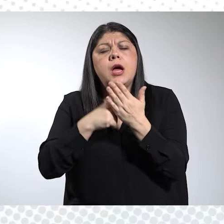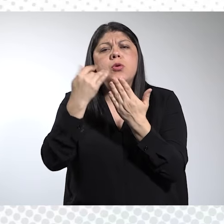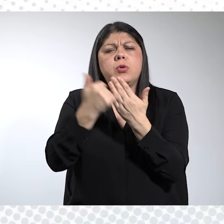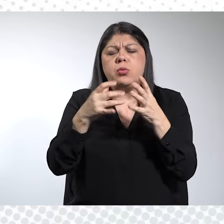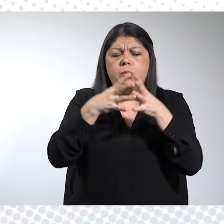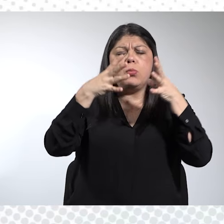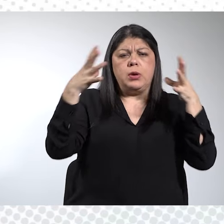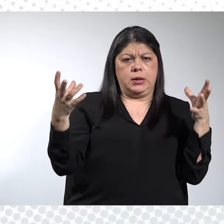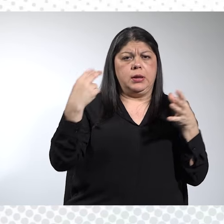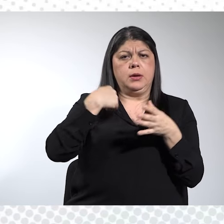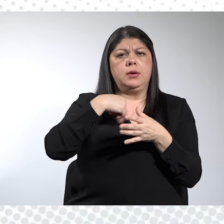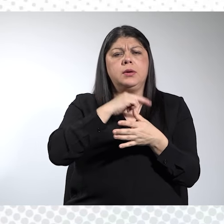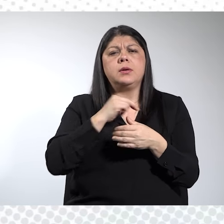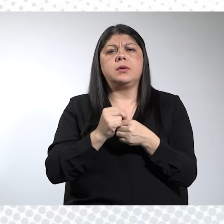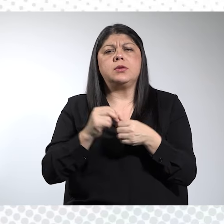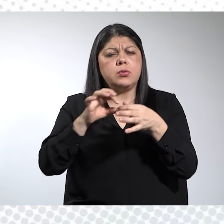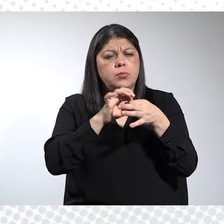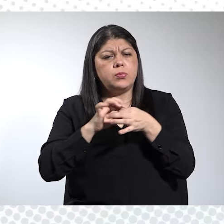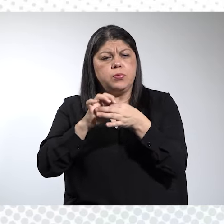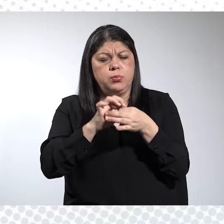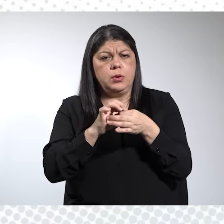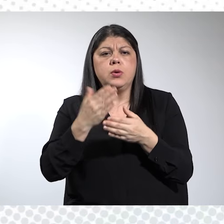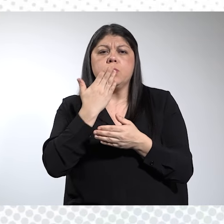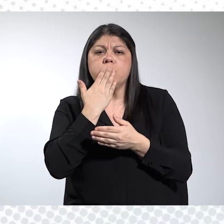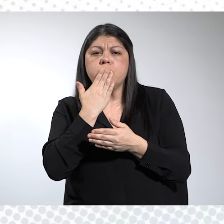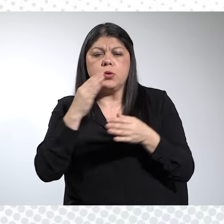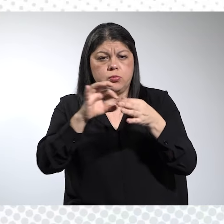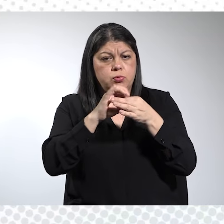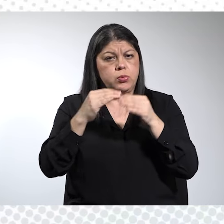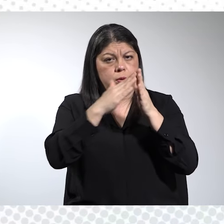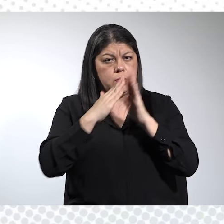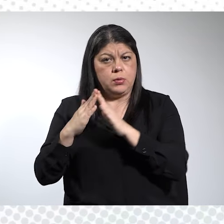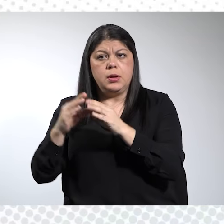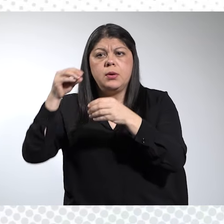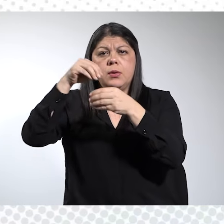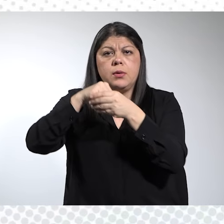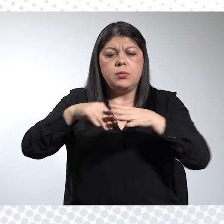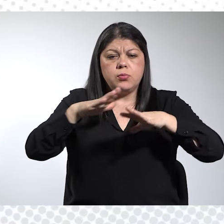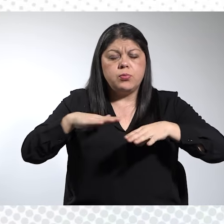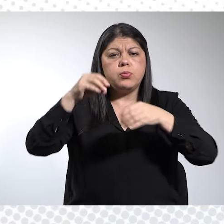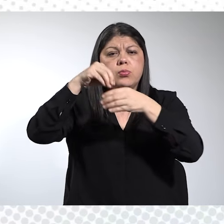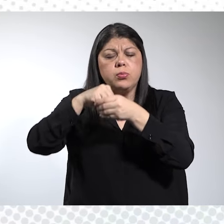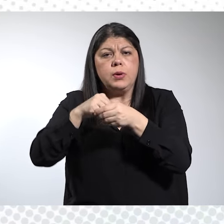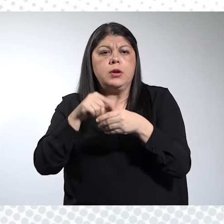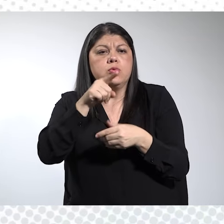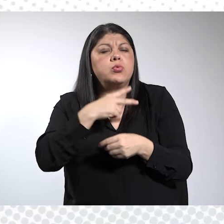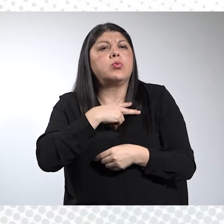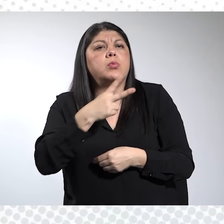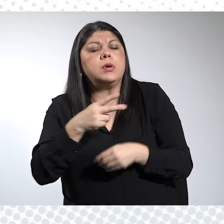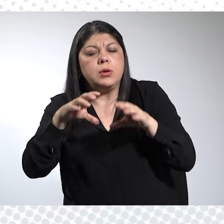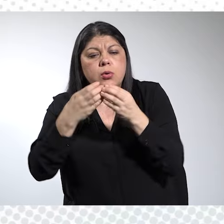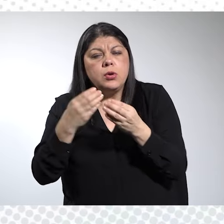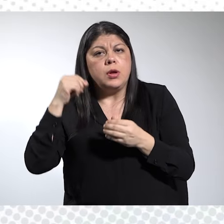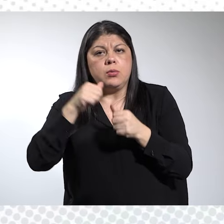un proyecto enorme que tenemos de relación indígena comunitaria, que es intervenir la zona indígena a su voluntad dentro